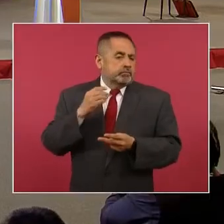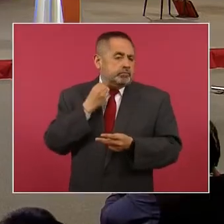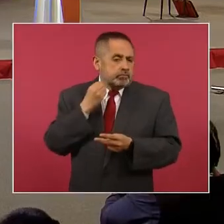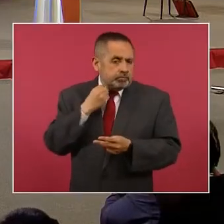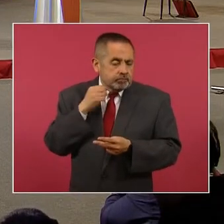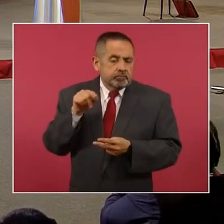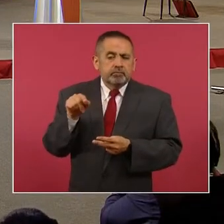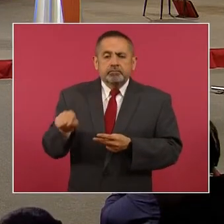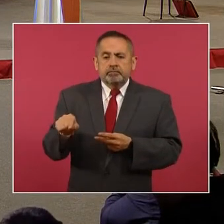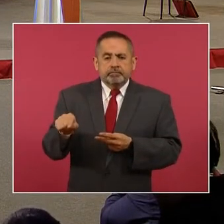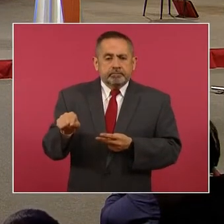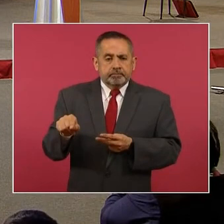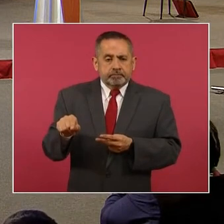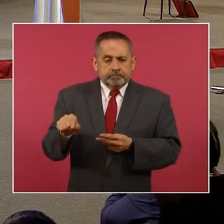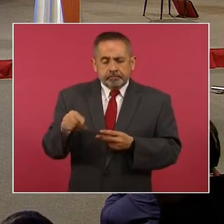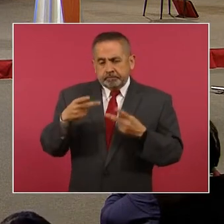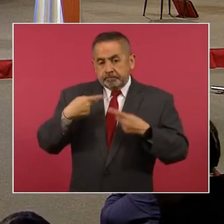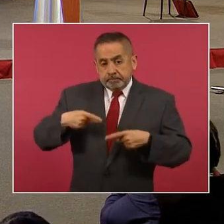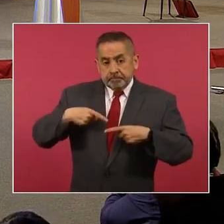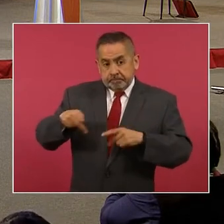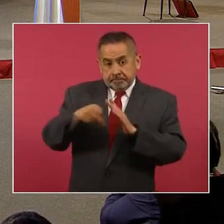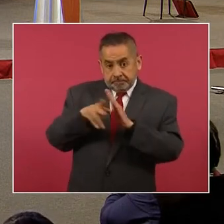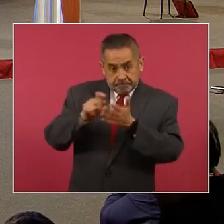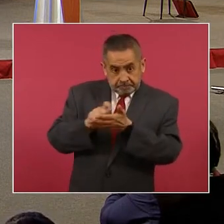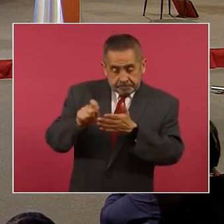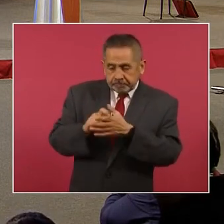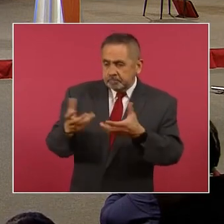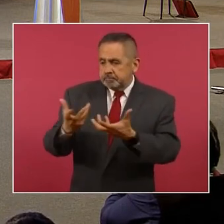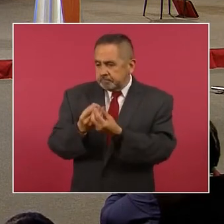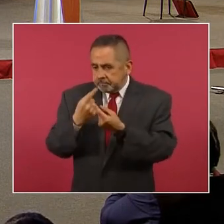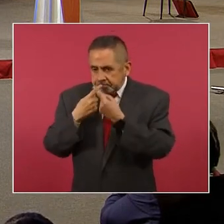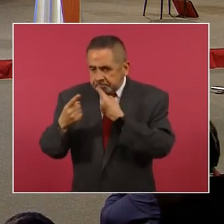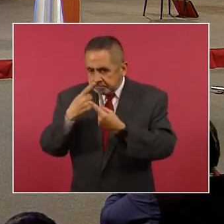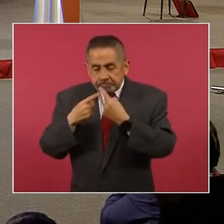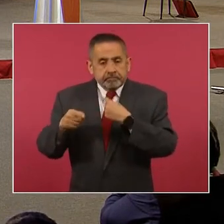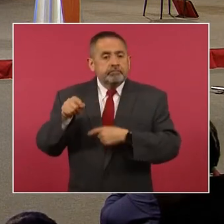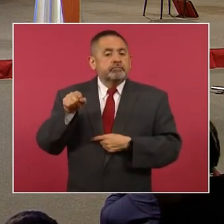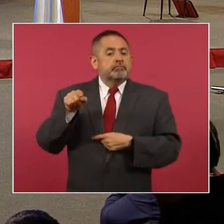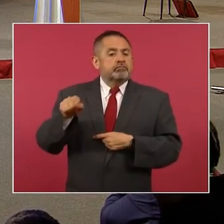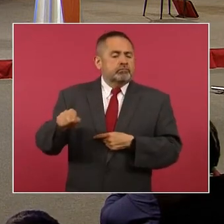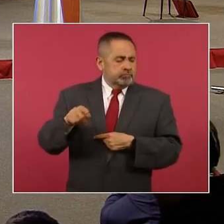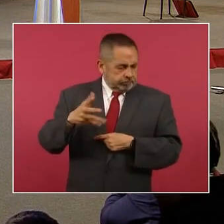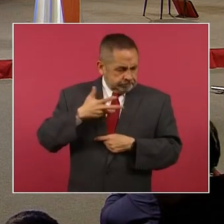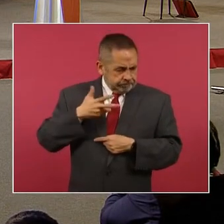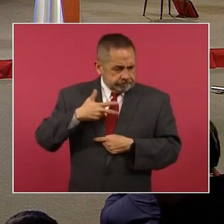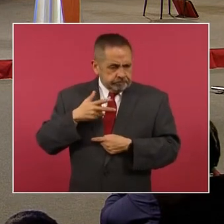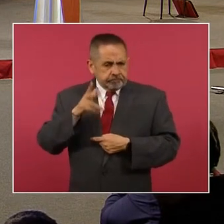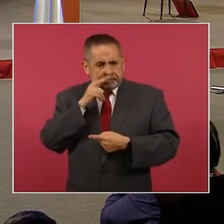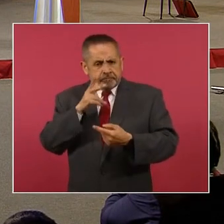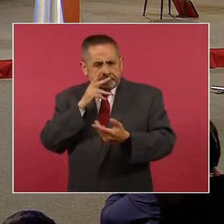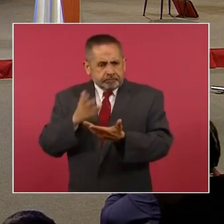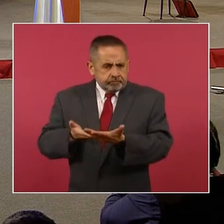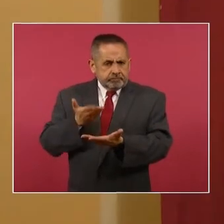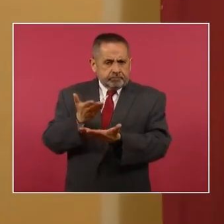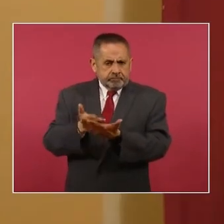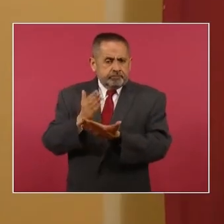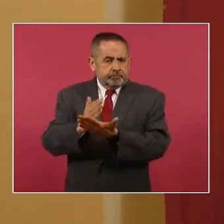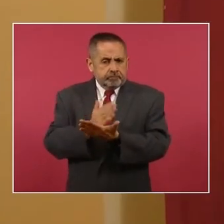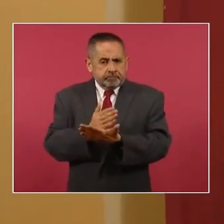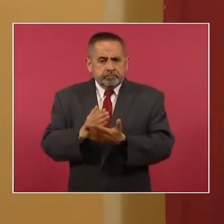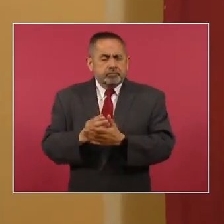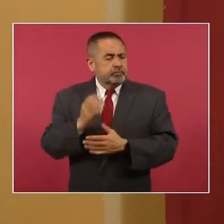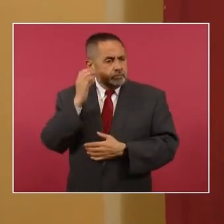y el periodista, él dice que aporta las pruebas a su favor, su